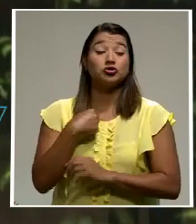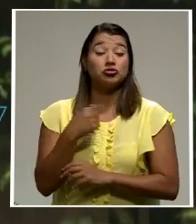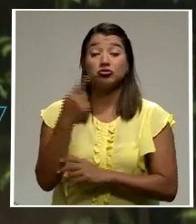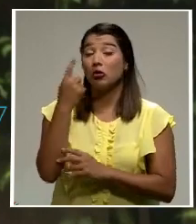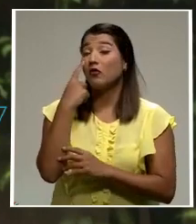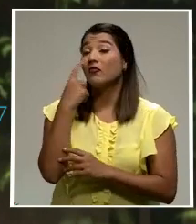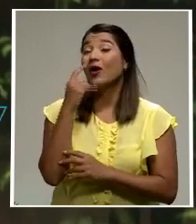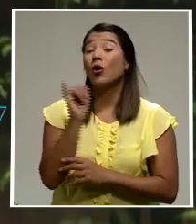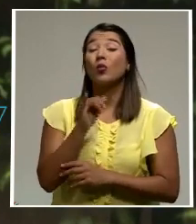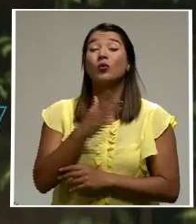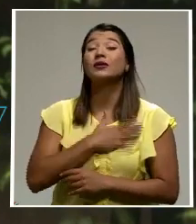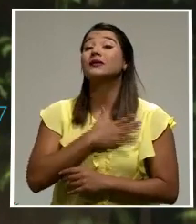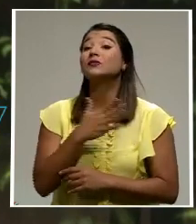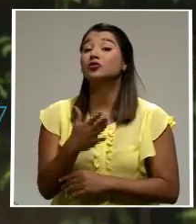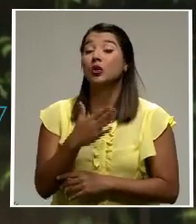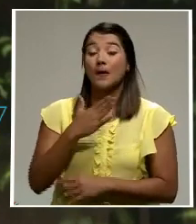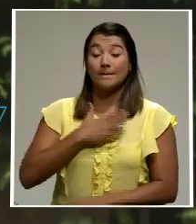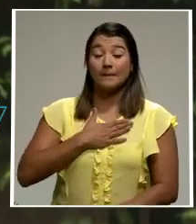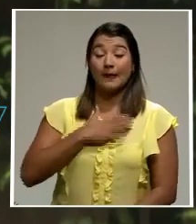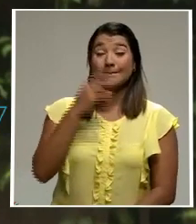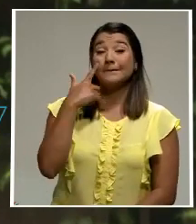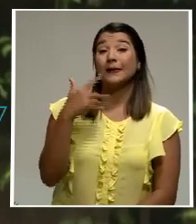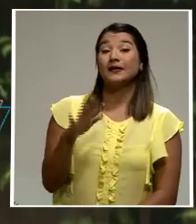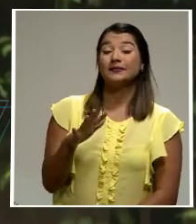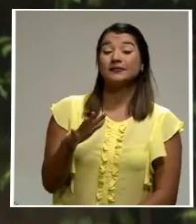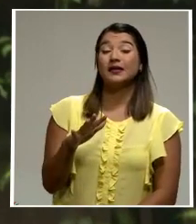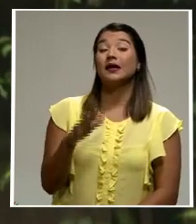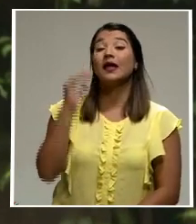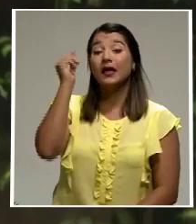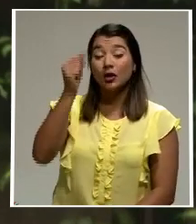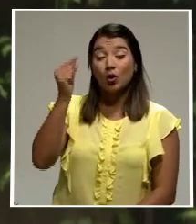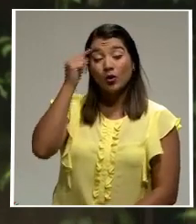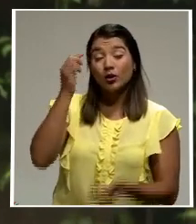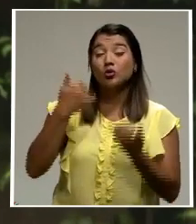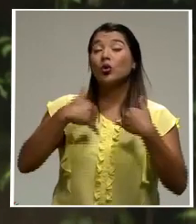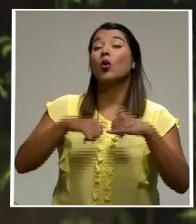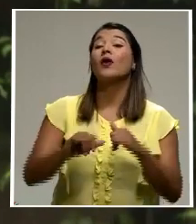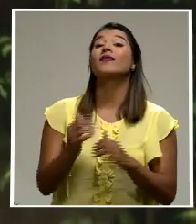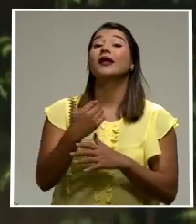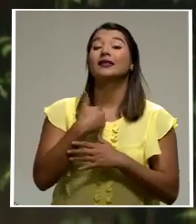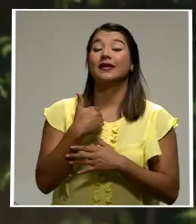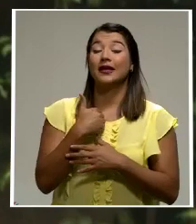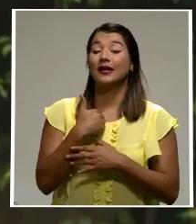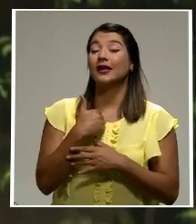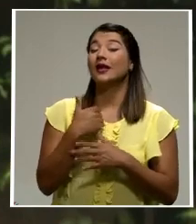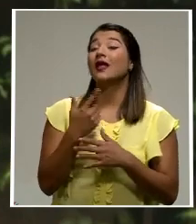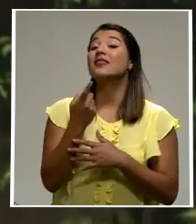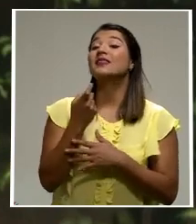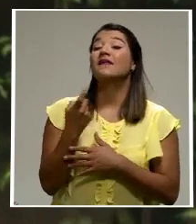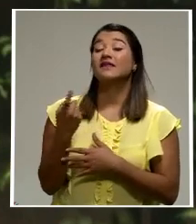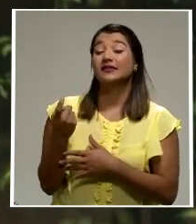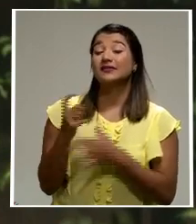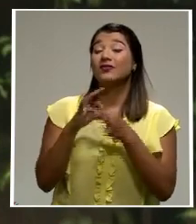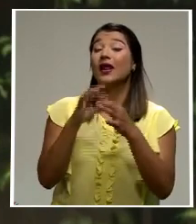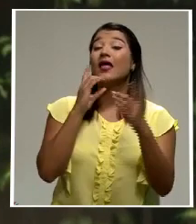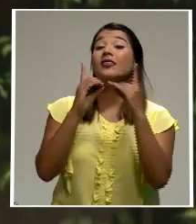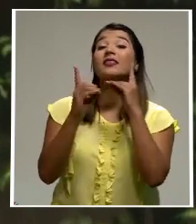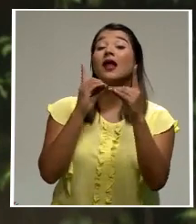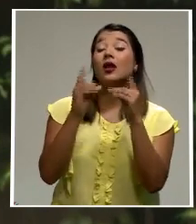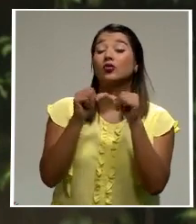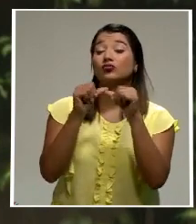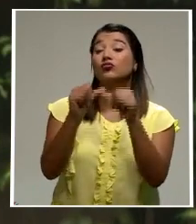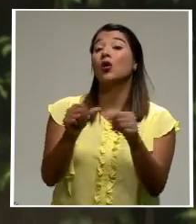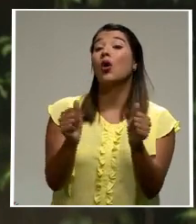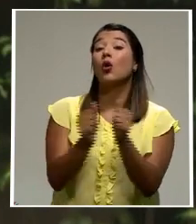veo esa disposición. Me parece que el gobierno sigue teniendo un gran déficit de diálogo permanente con la